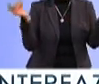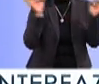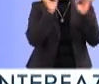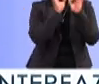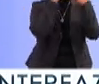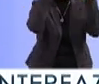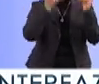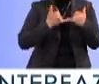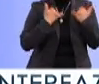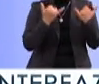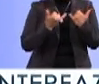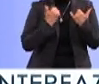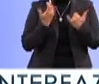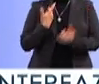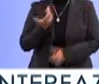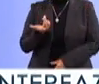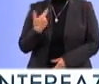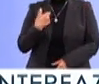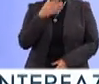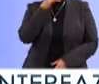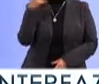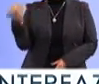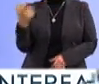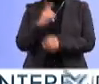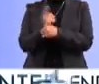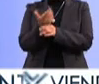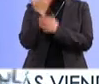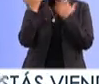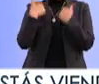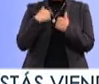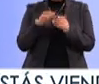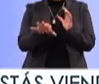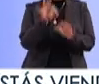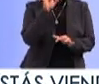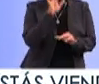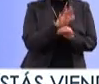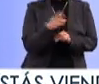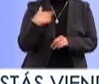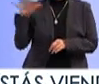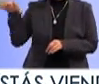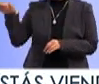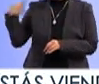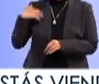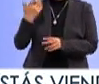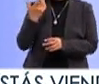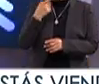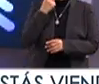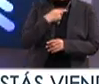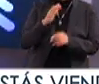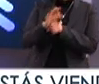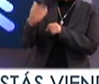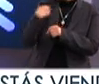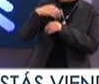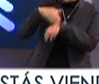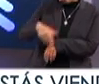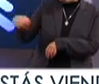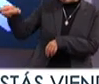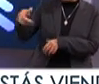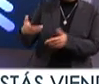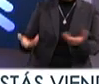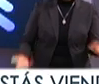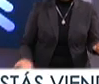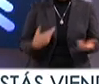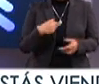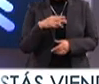con jóvenes que no se creen capaces de tomar decisiones y llegan a la consulta o al apoyo psicológico